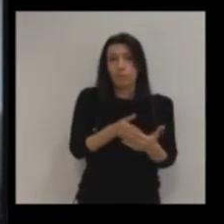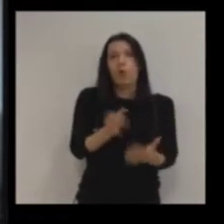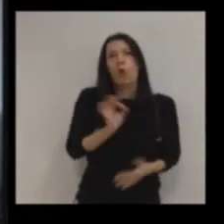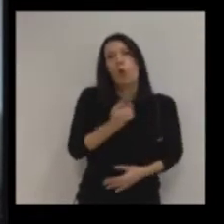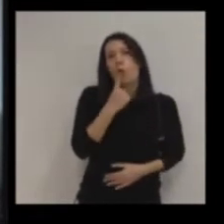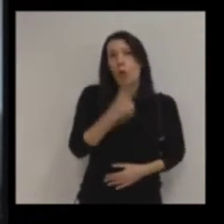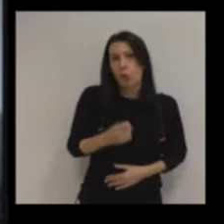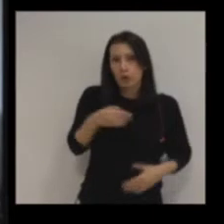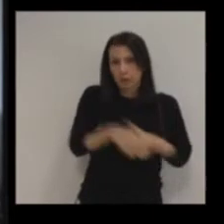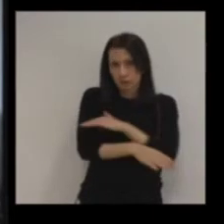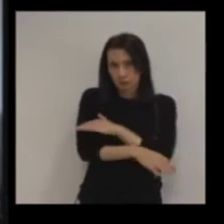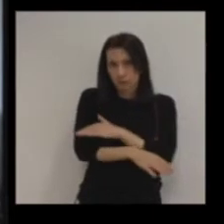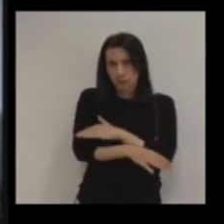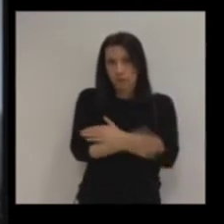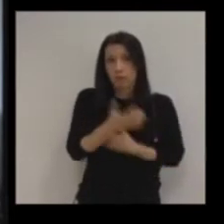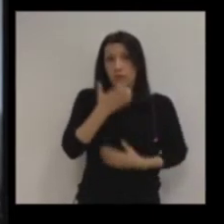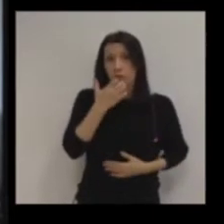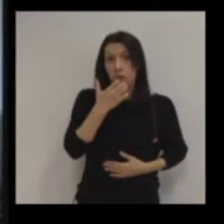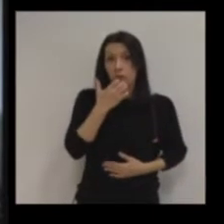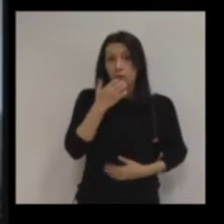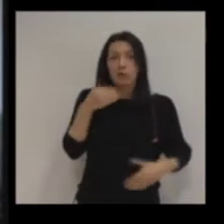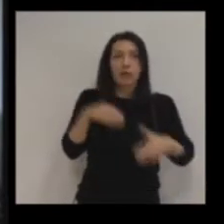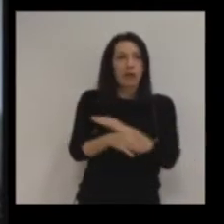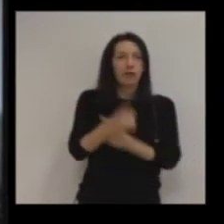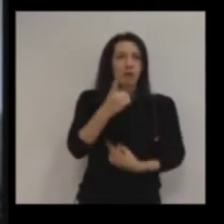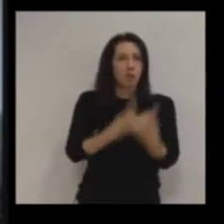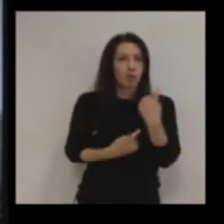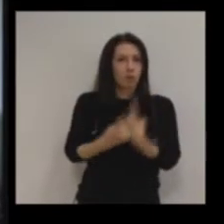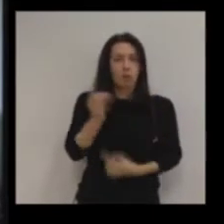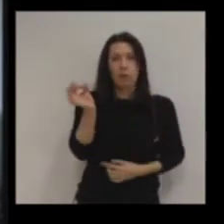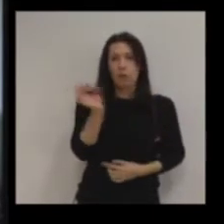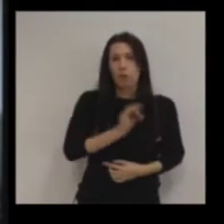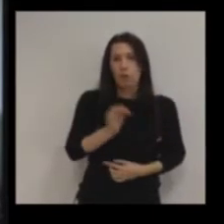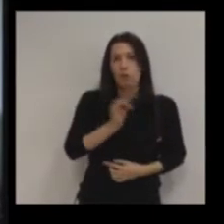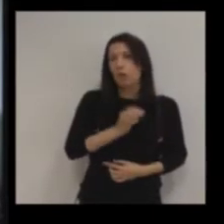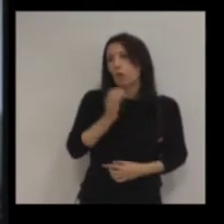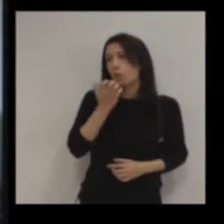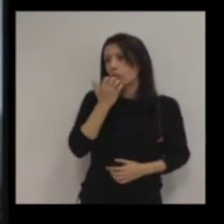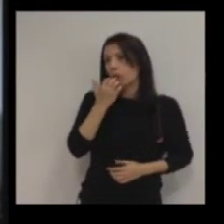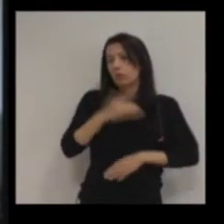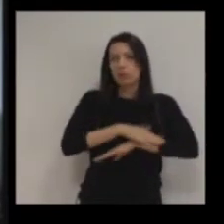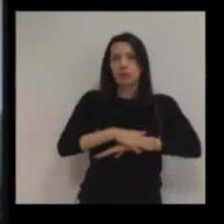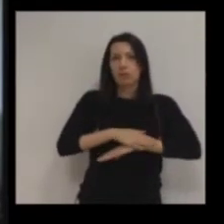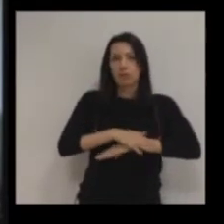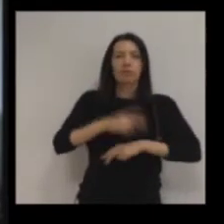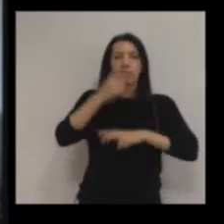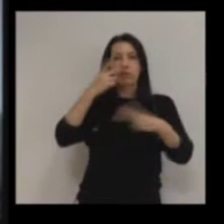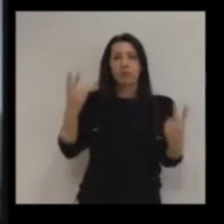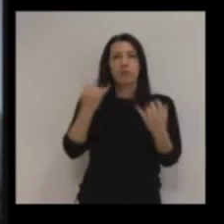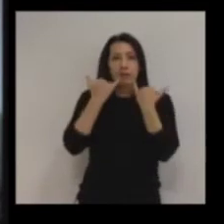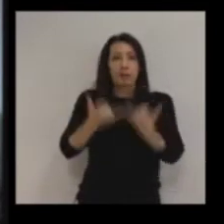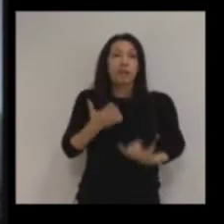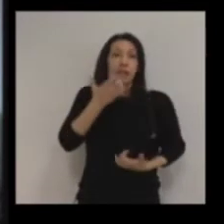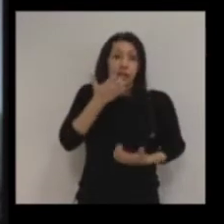difícil acceso, ¿no? Entre ellos el acceso a la información o a la administración electrónica mientras